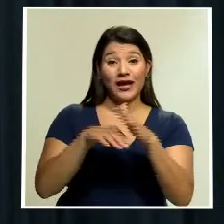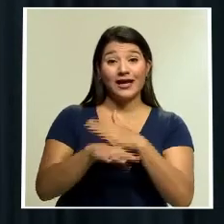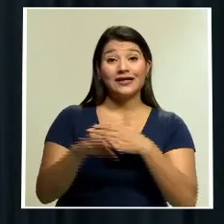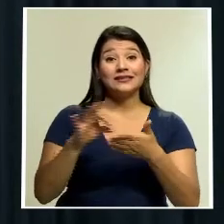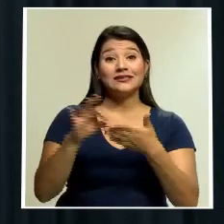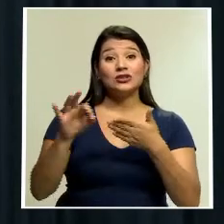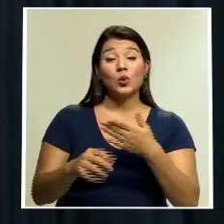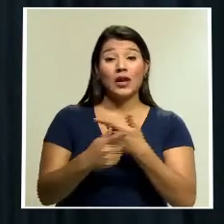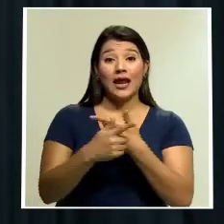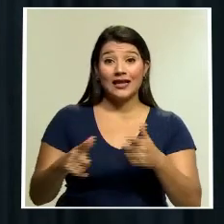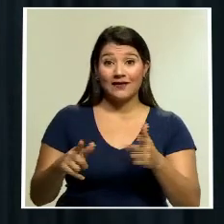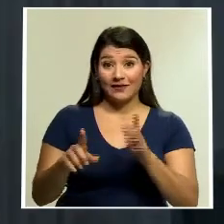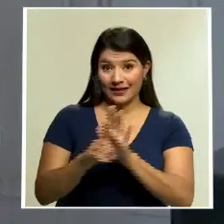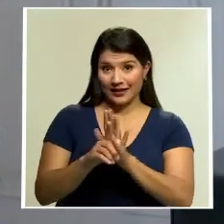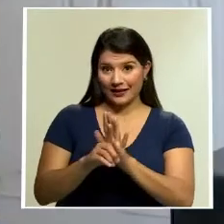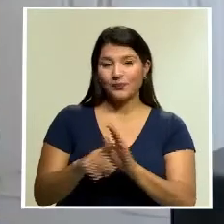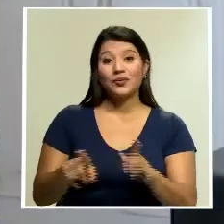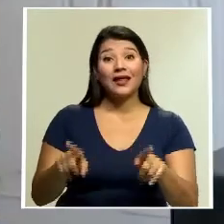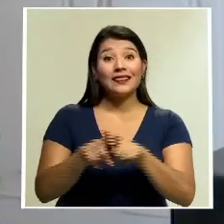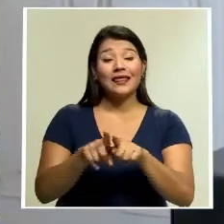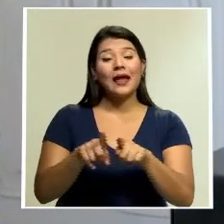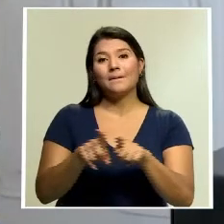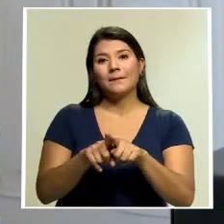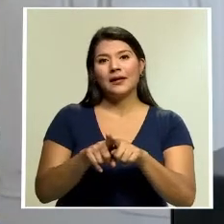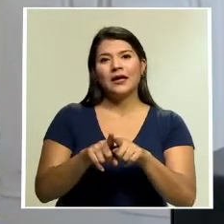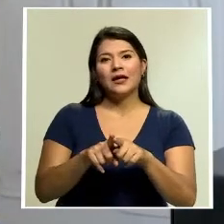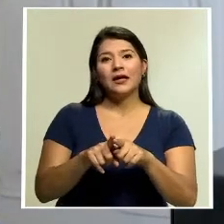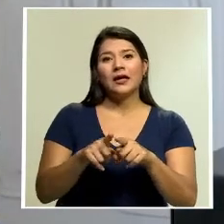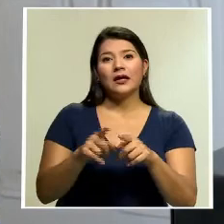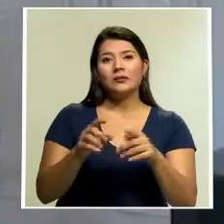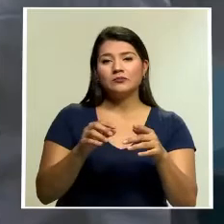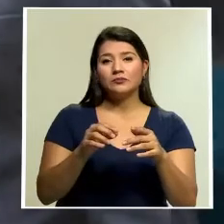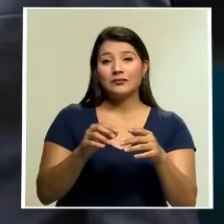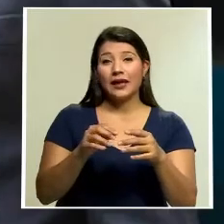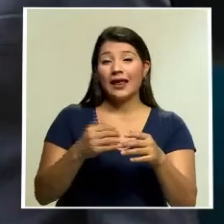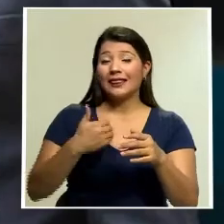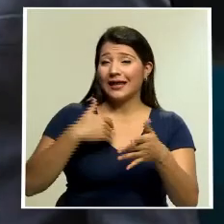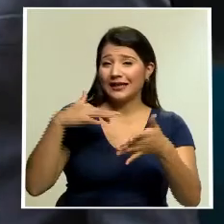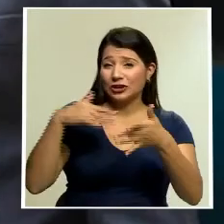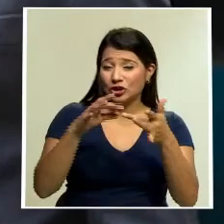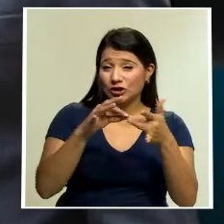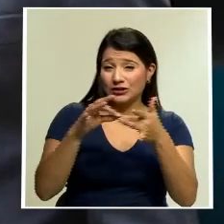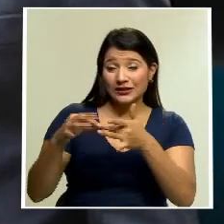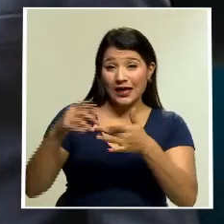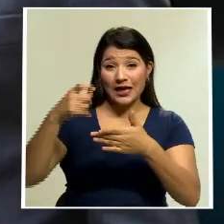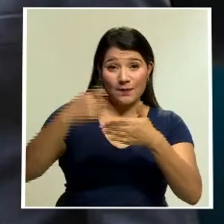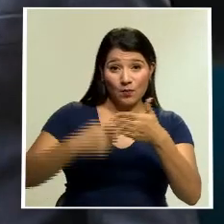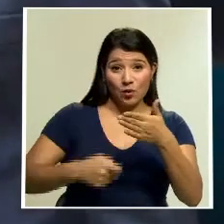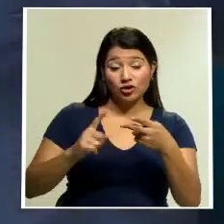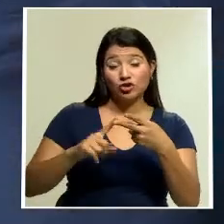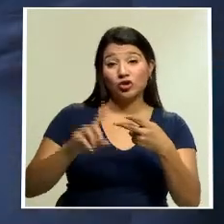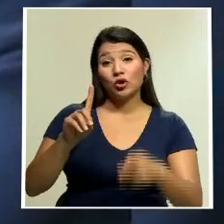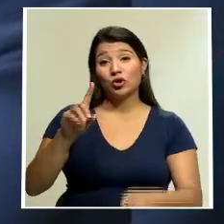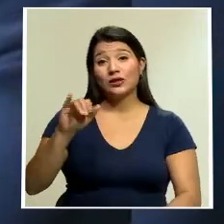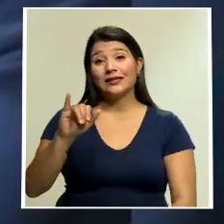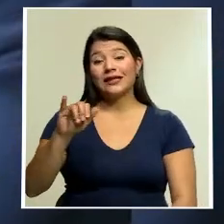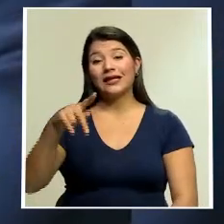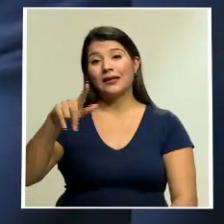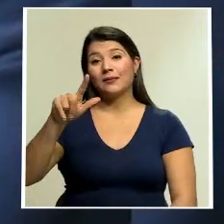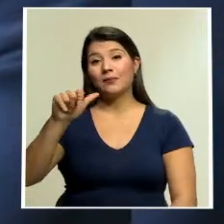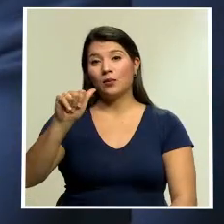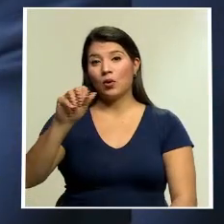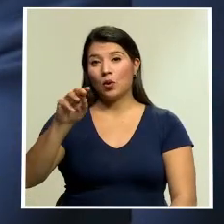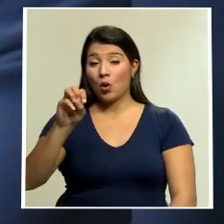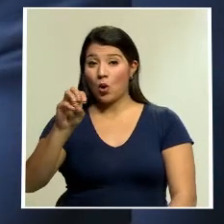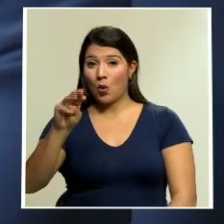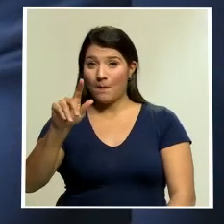Derecho. Además, es especialista en impuestos y posee diplomados en Liderazgo Político, Social y